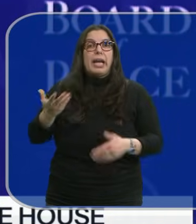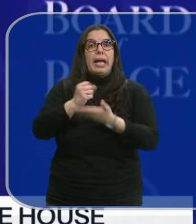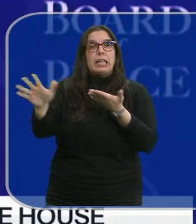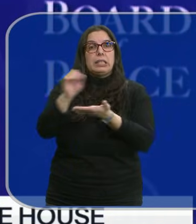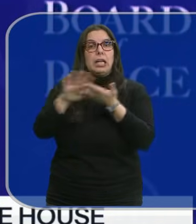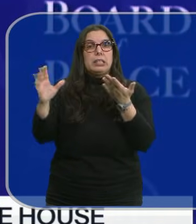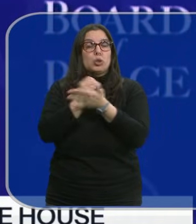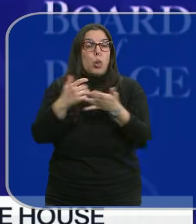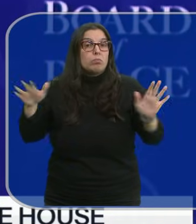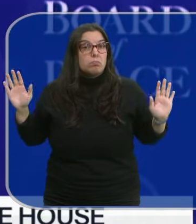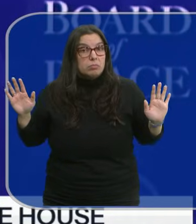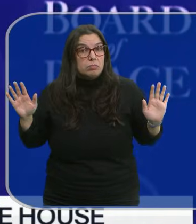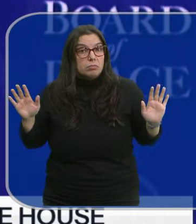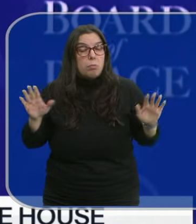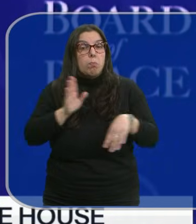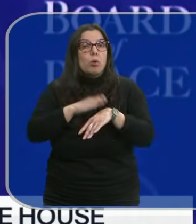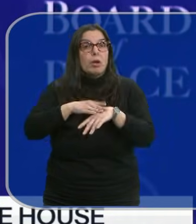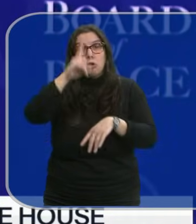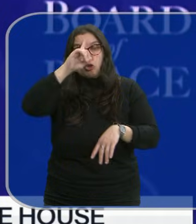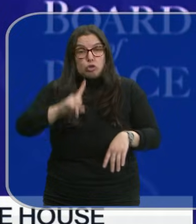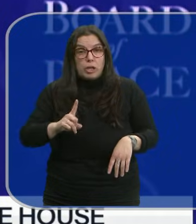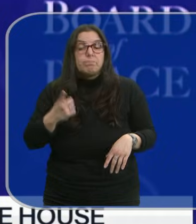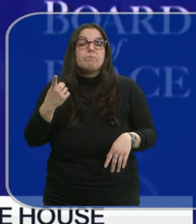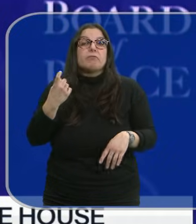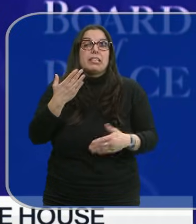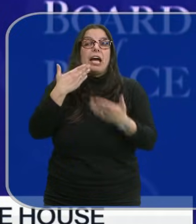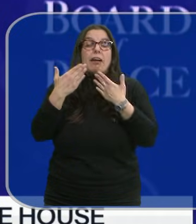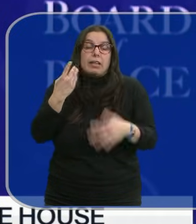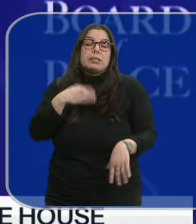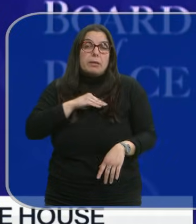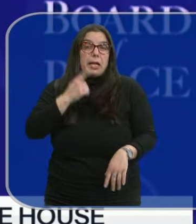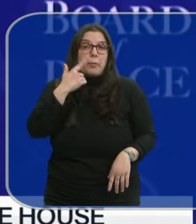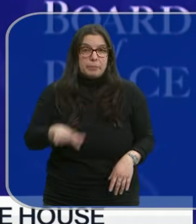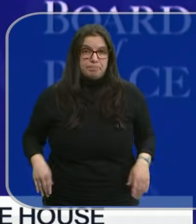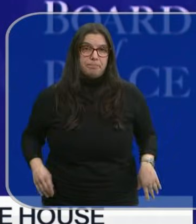gratis. No sé por qué. Vamos a tener que hablar con España.